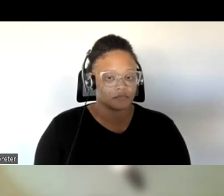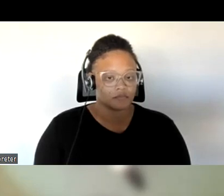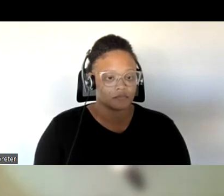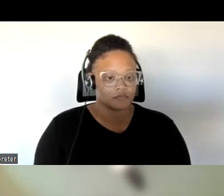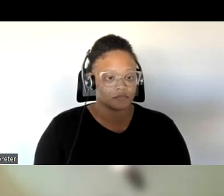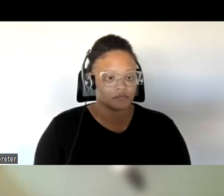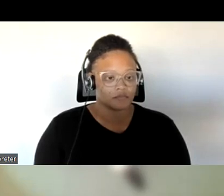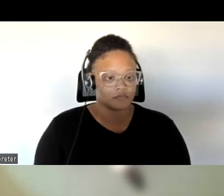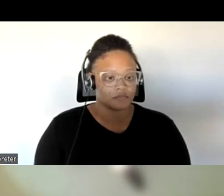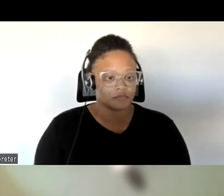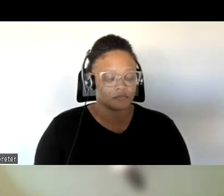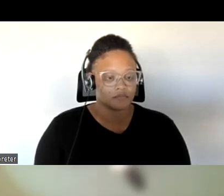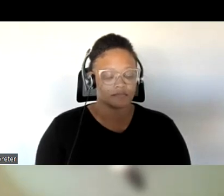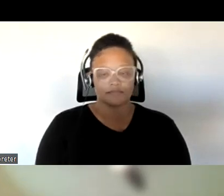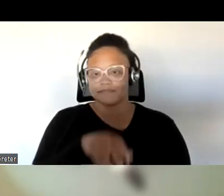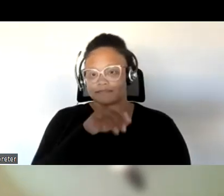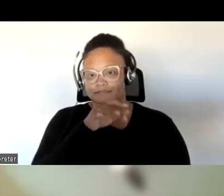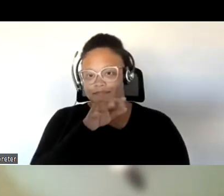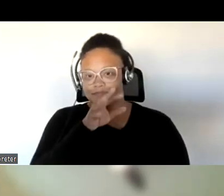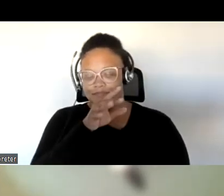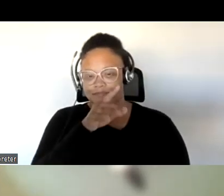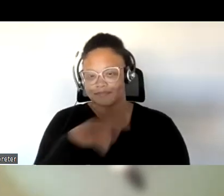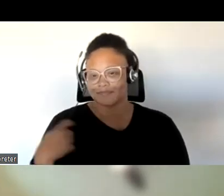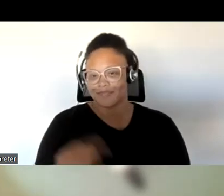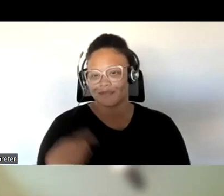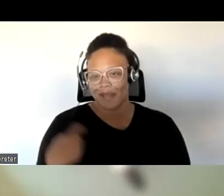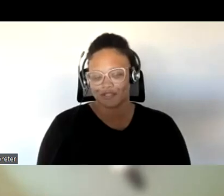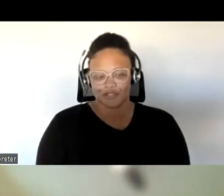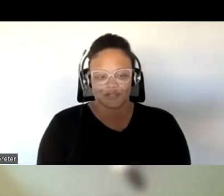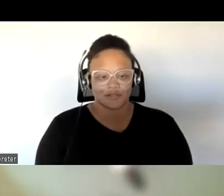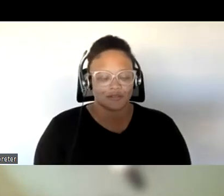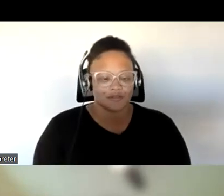Sí, ya contestaron mi pregunta también que tenía. Gracias.